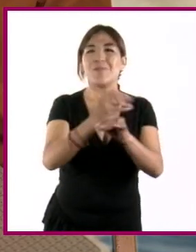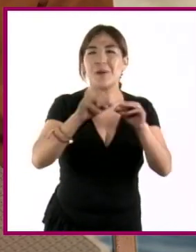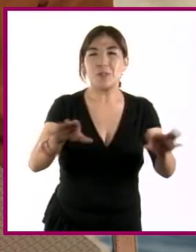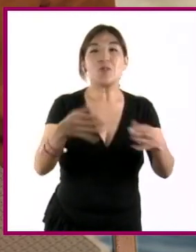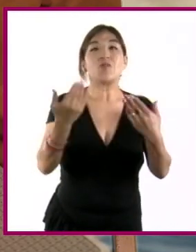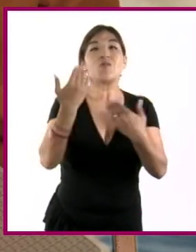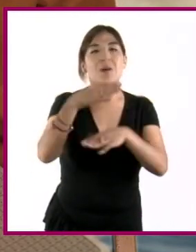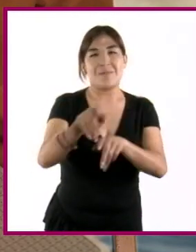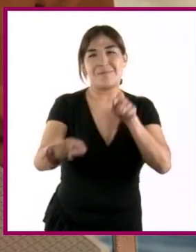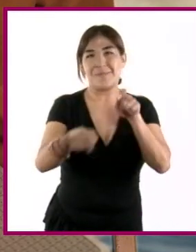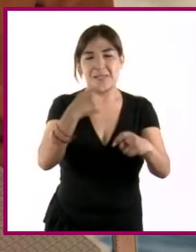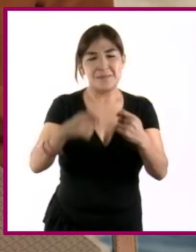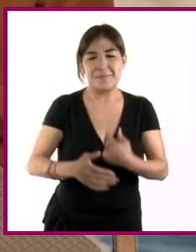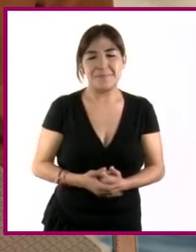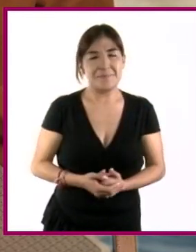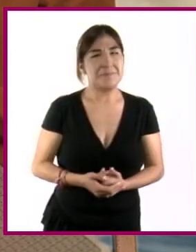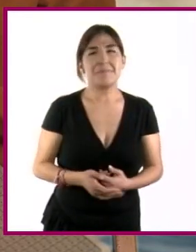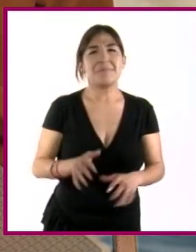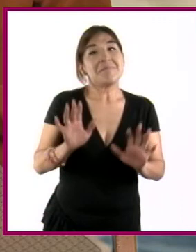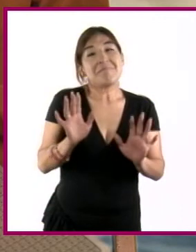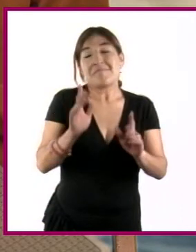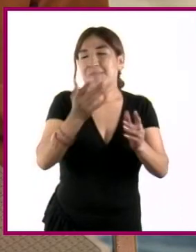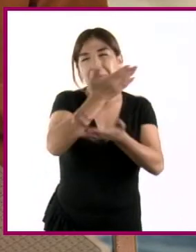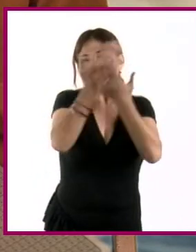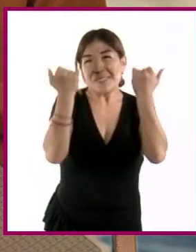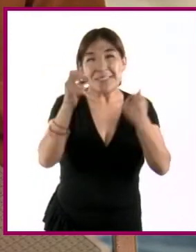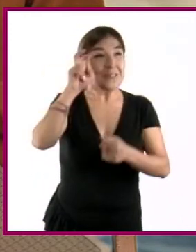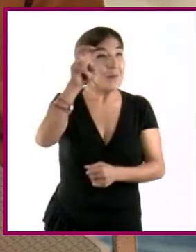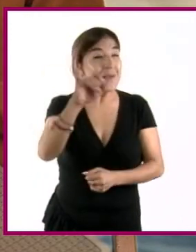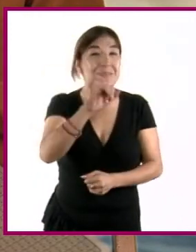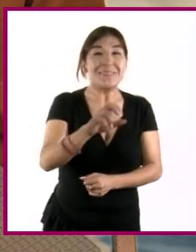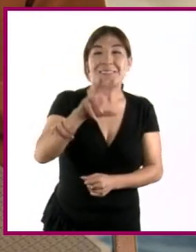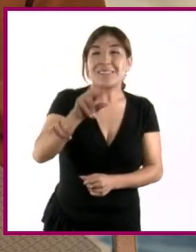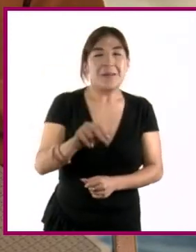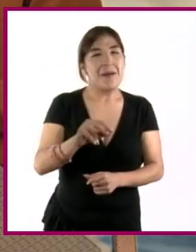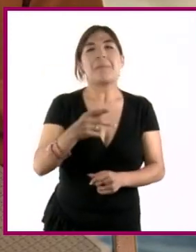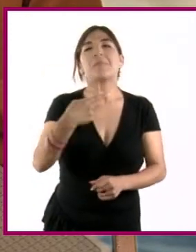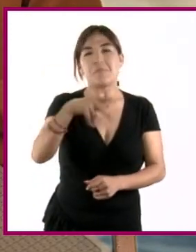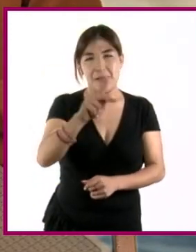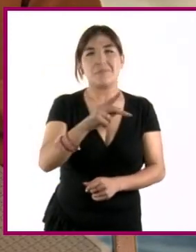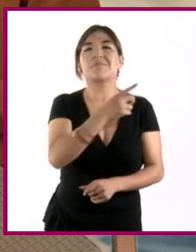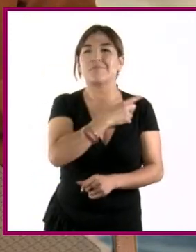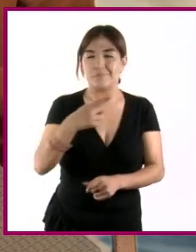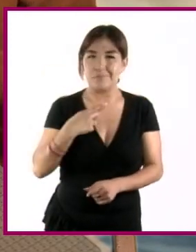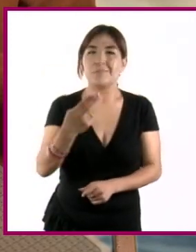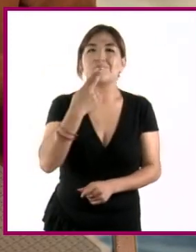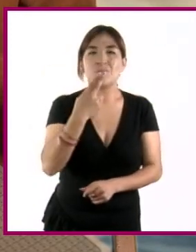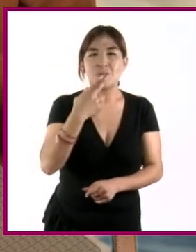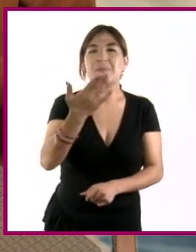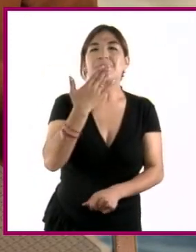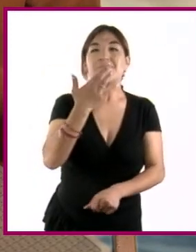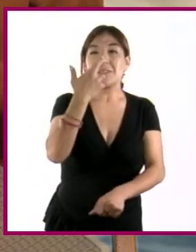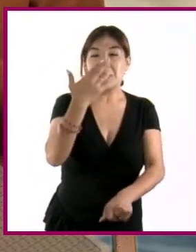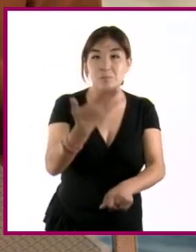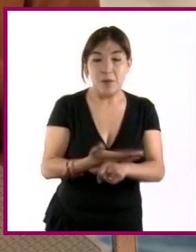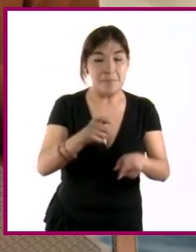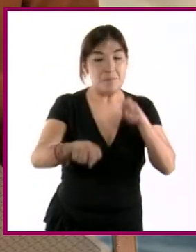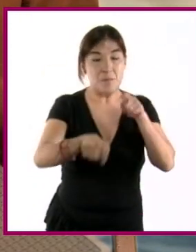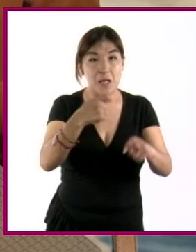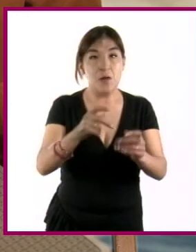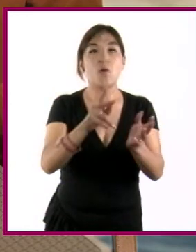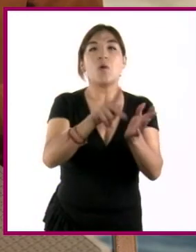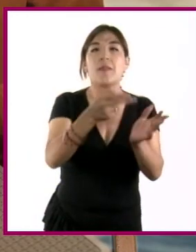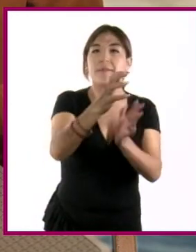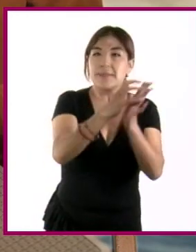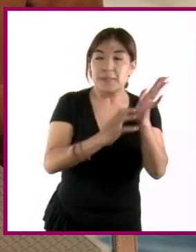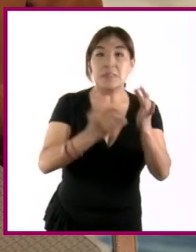sueño o no, tenemos que seguir aprendiendo sobre el uso responsable de los plásticos, su reutilización, reciclaje